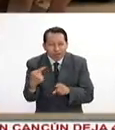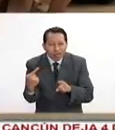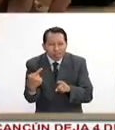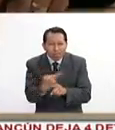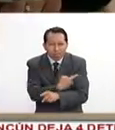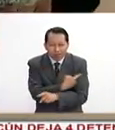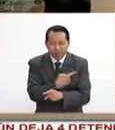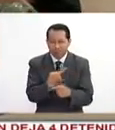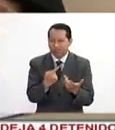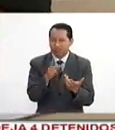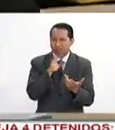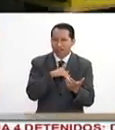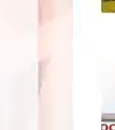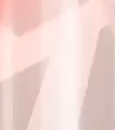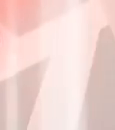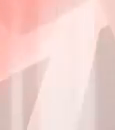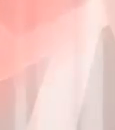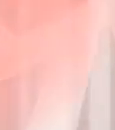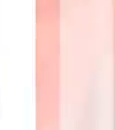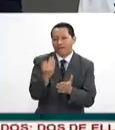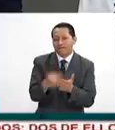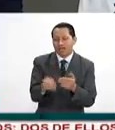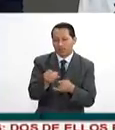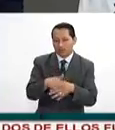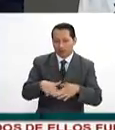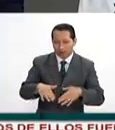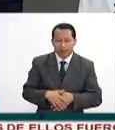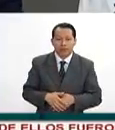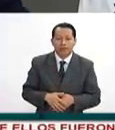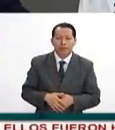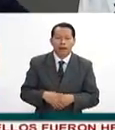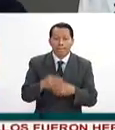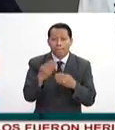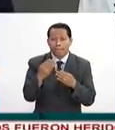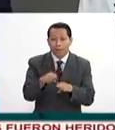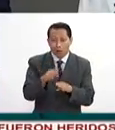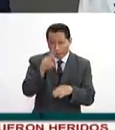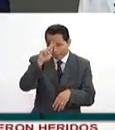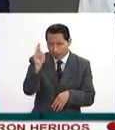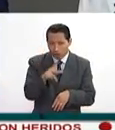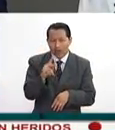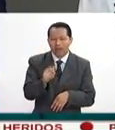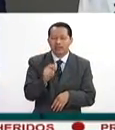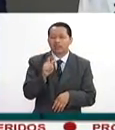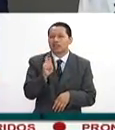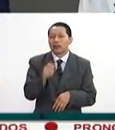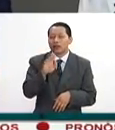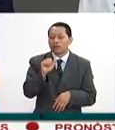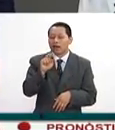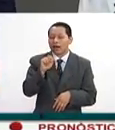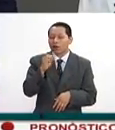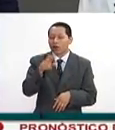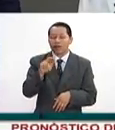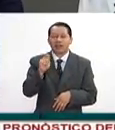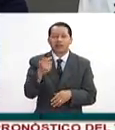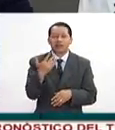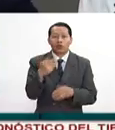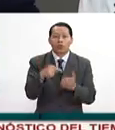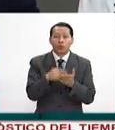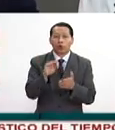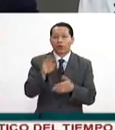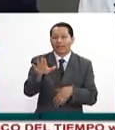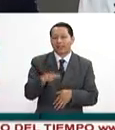o incompletas. El banco con el peor IDATU es Bancomer con